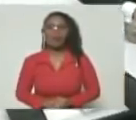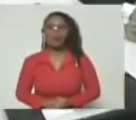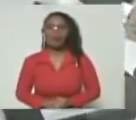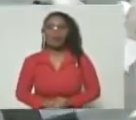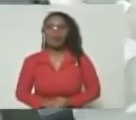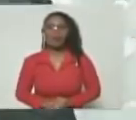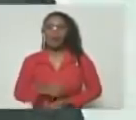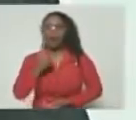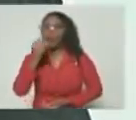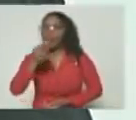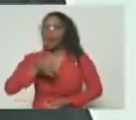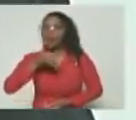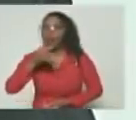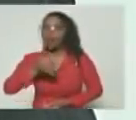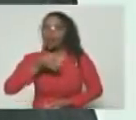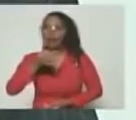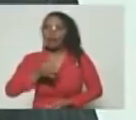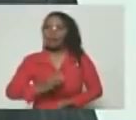Buenas tardes,